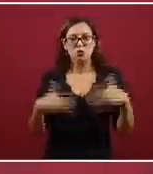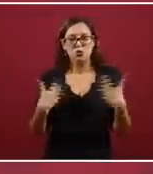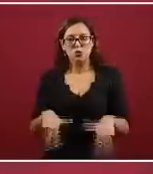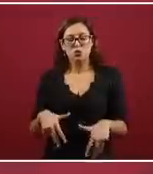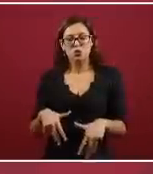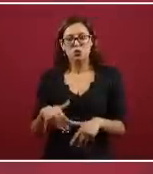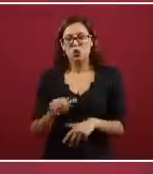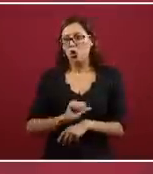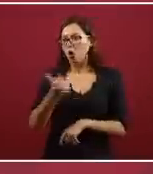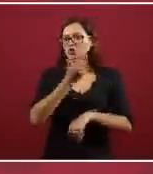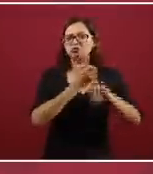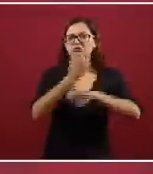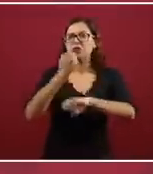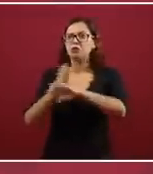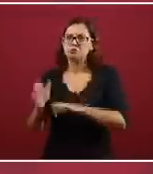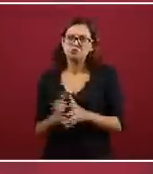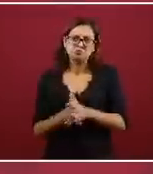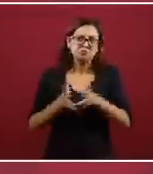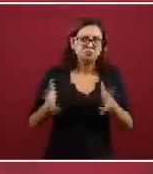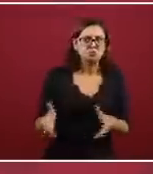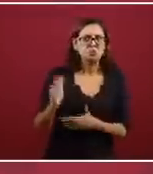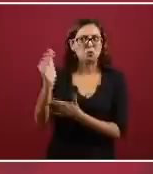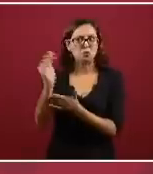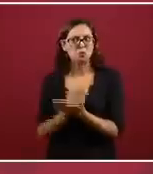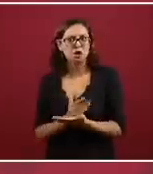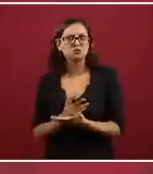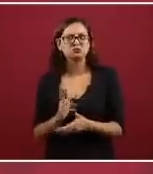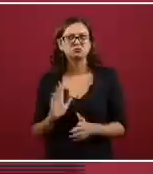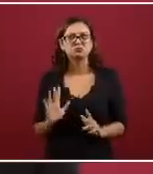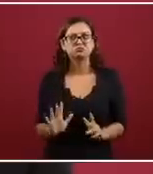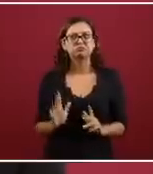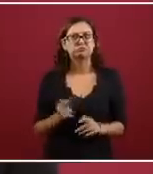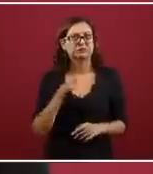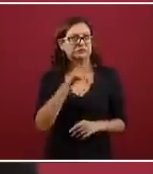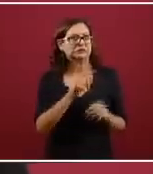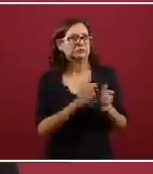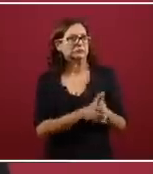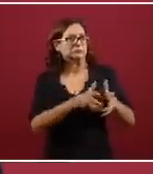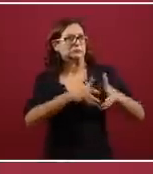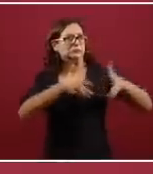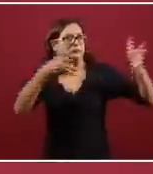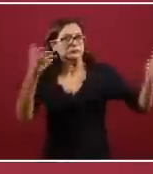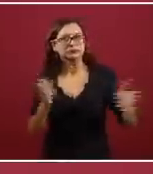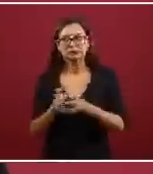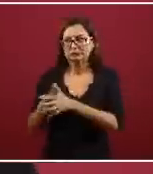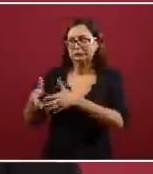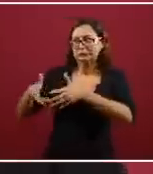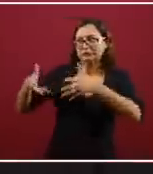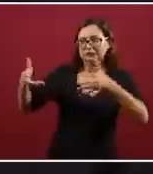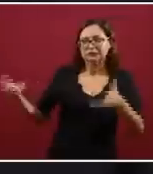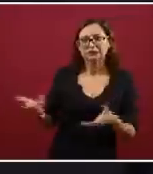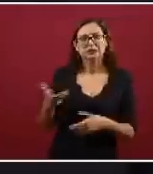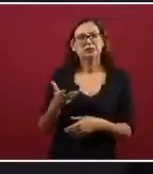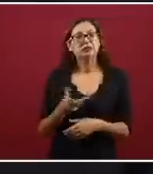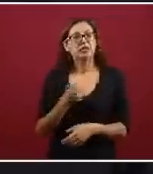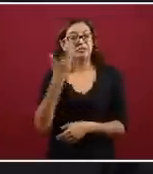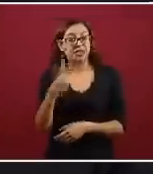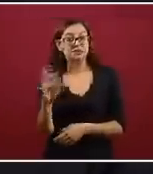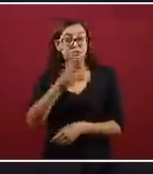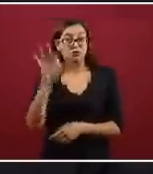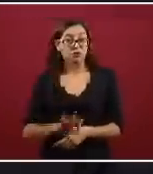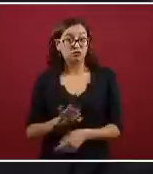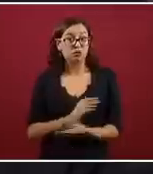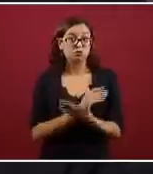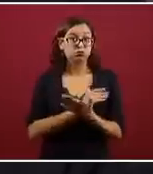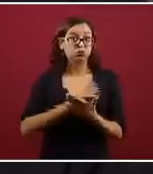de la República, tasas de crecimiento económico de alrededor del